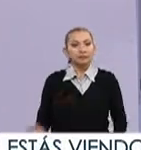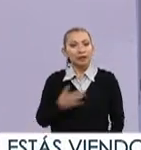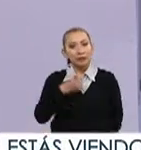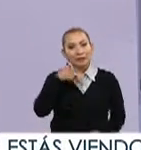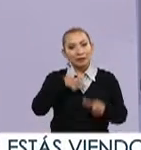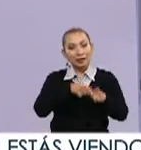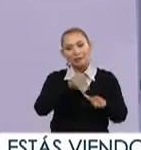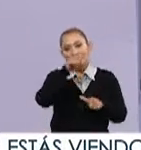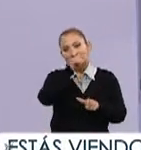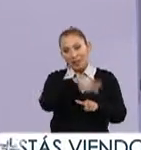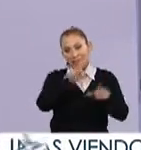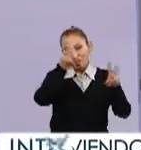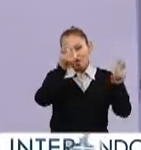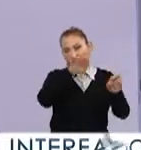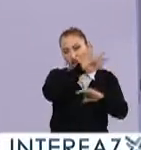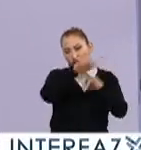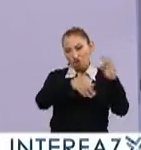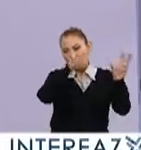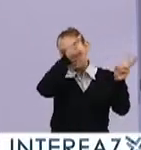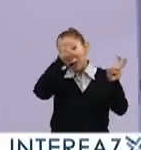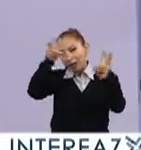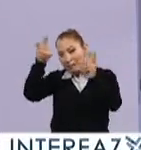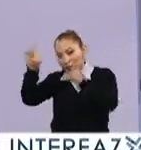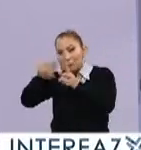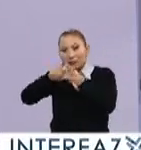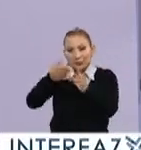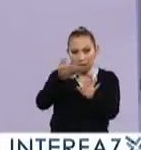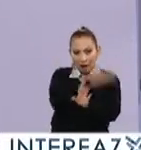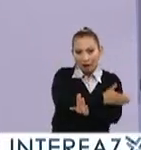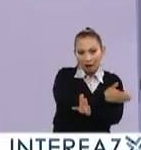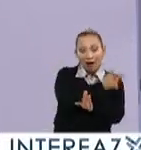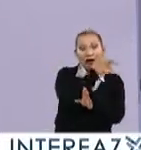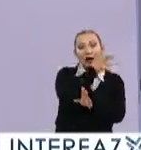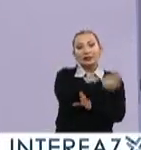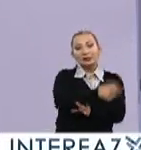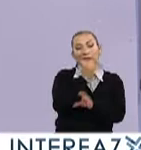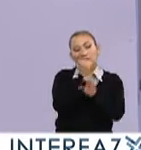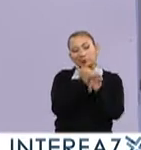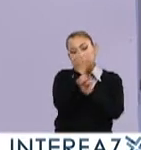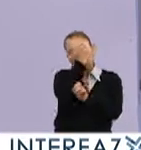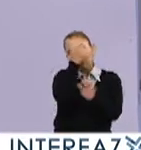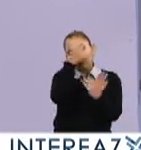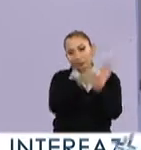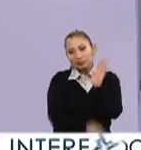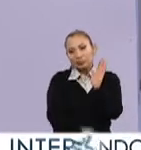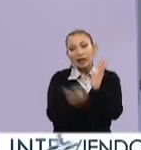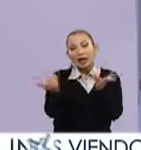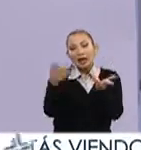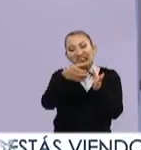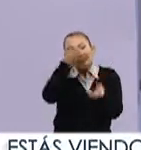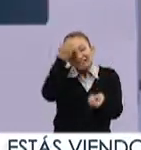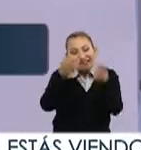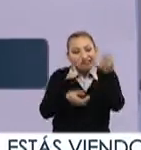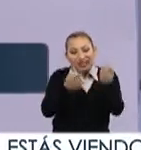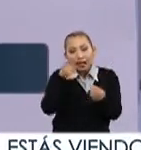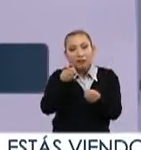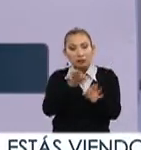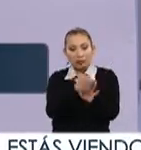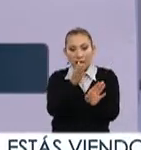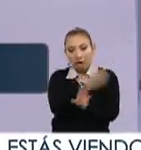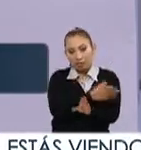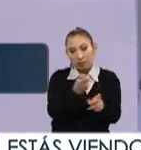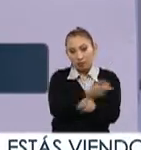Y bueno, para seguir con todos estos temas que empezamos a estudiar más a fondo, a desentrañar a